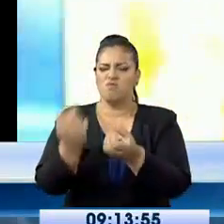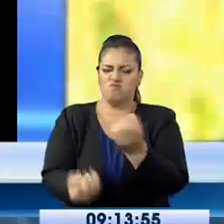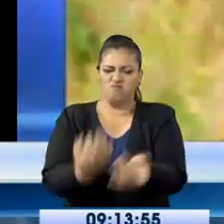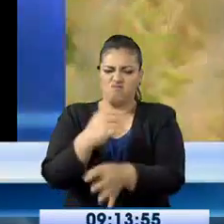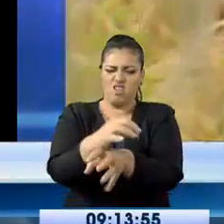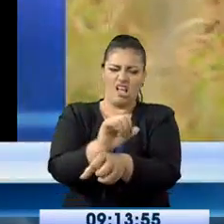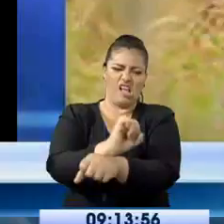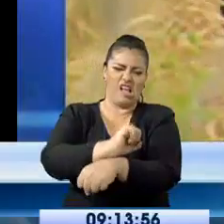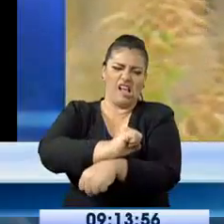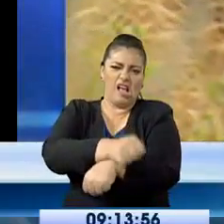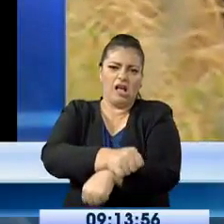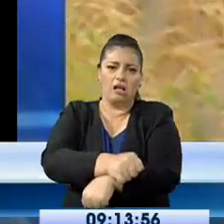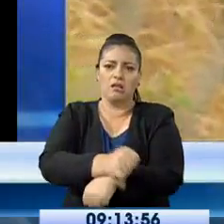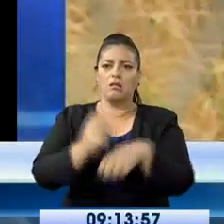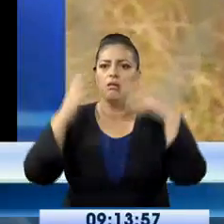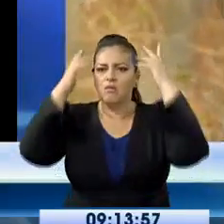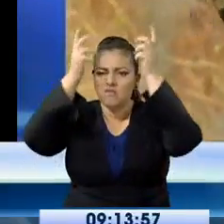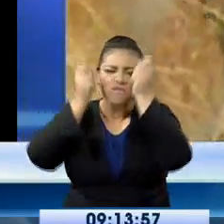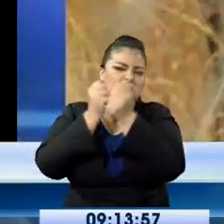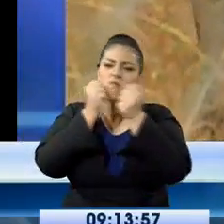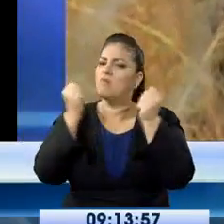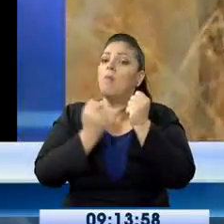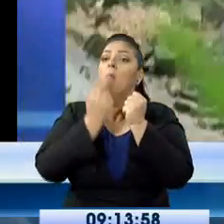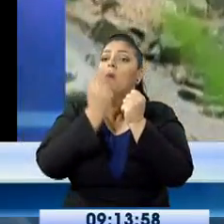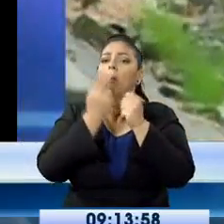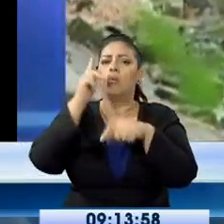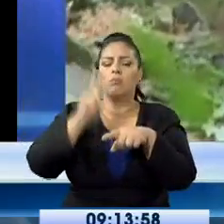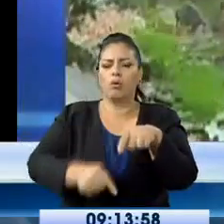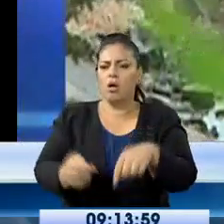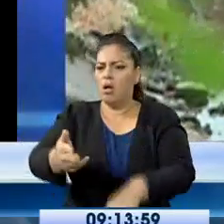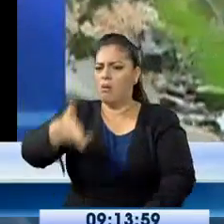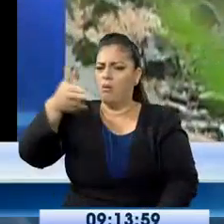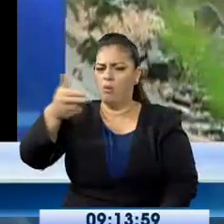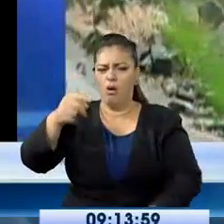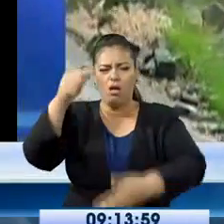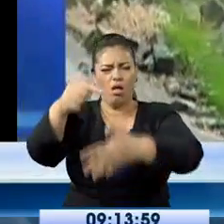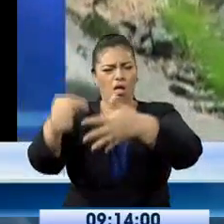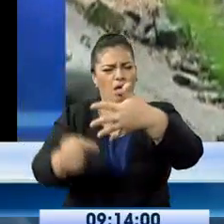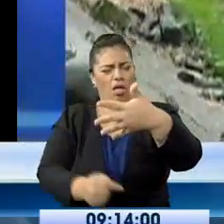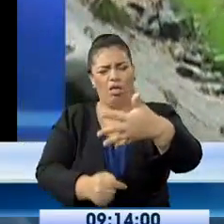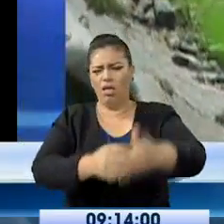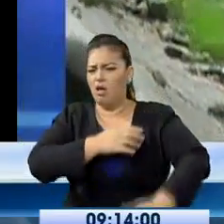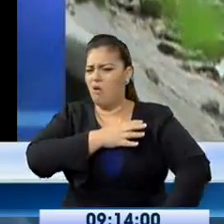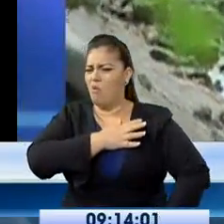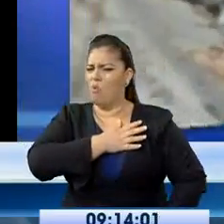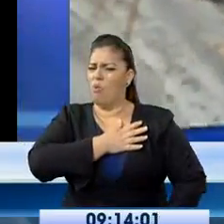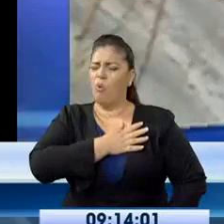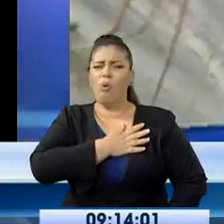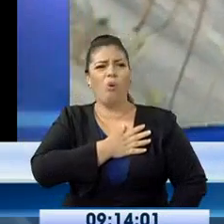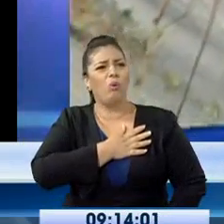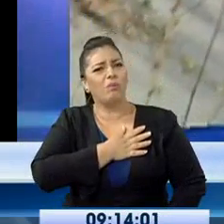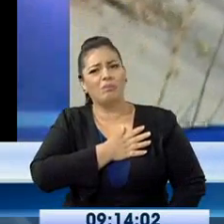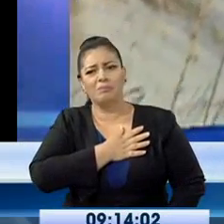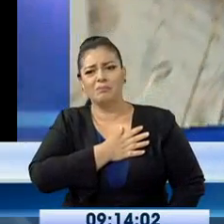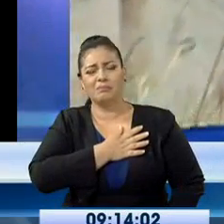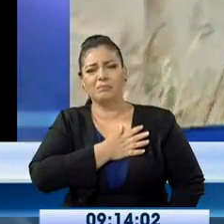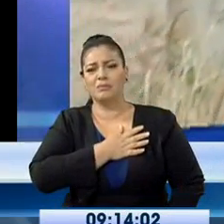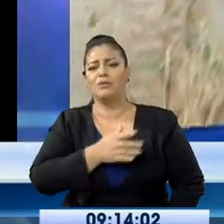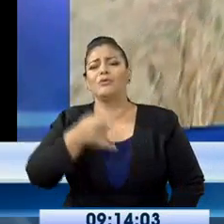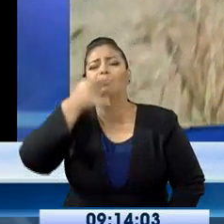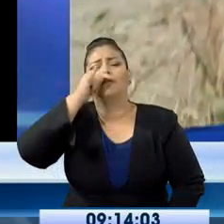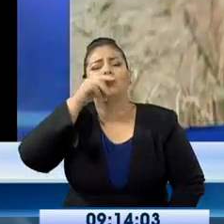La verdad, nunca esos tipos de asesinatos se había visto aquí. La gente quedó conmovida al ver eso. Una